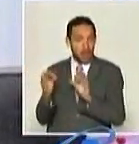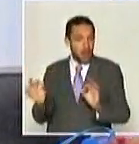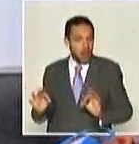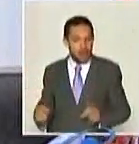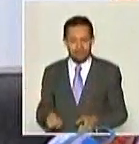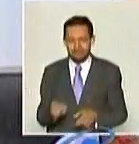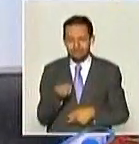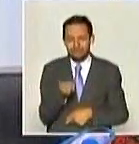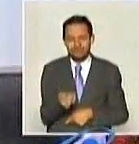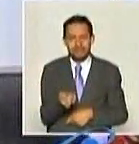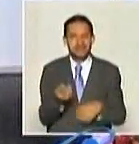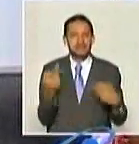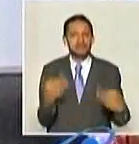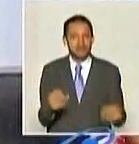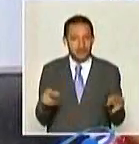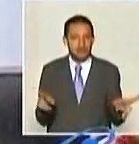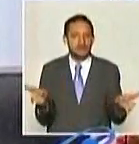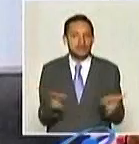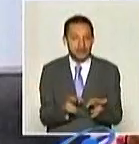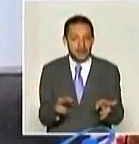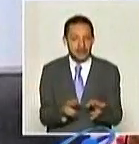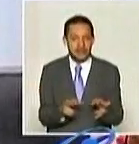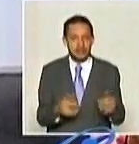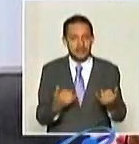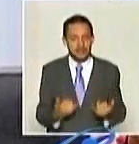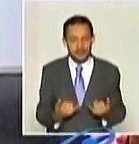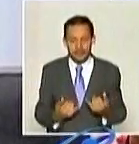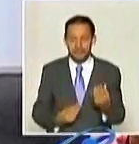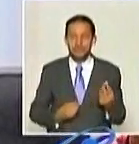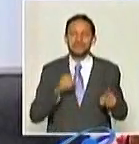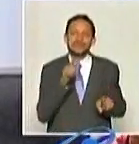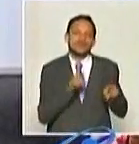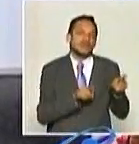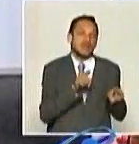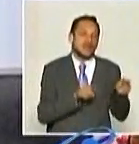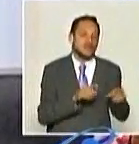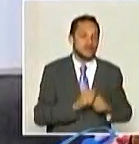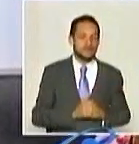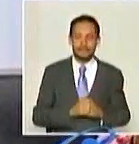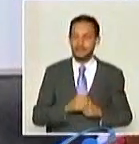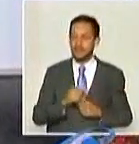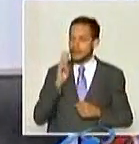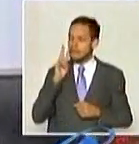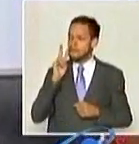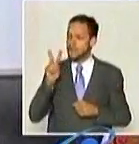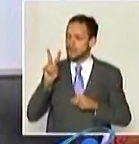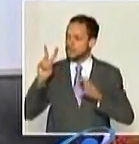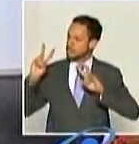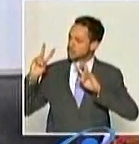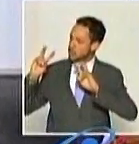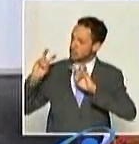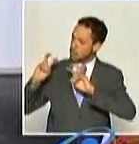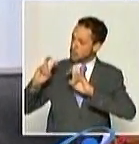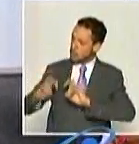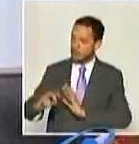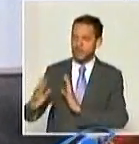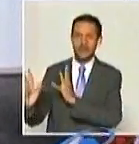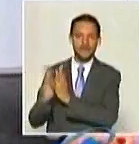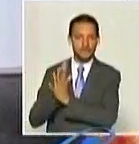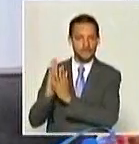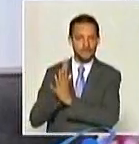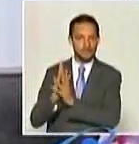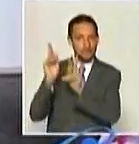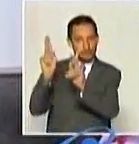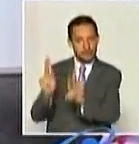Y afortunadamente muchos médicos de pronto nos damos a la tarea de mirar y de investigar qué es lo que nos cuentan los pacientes. Mejoró